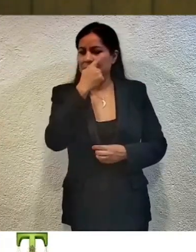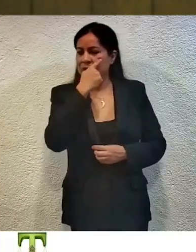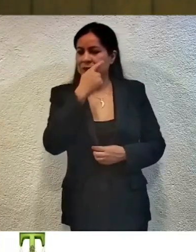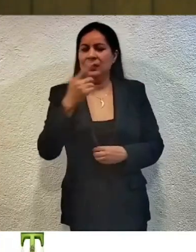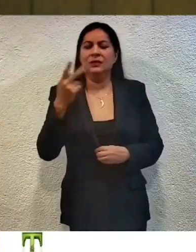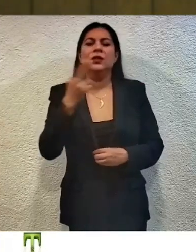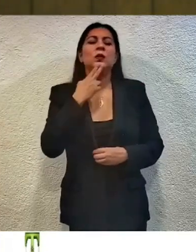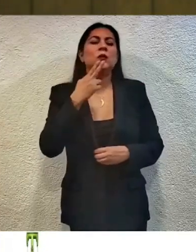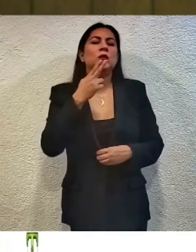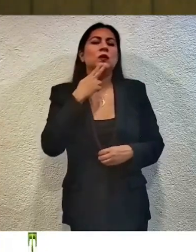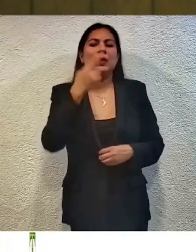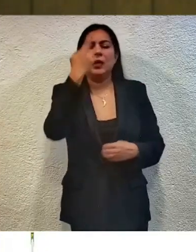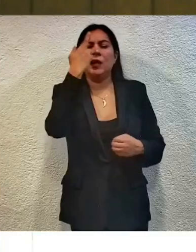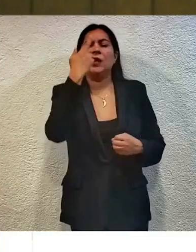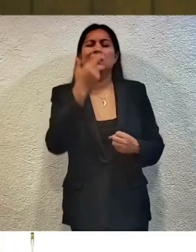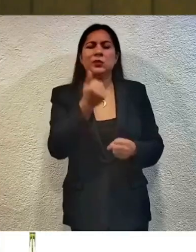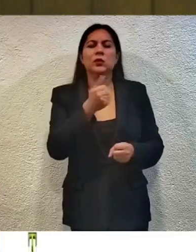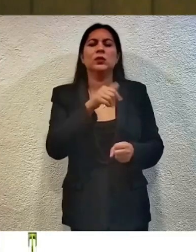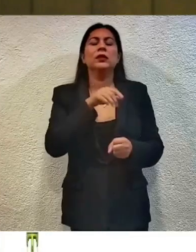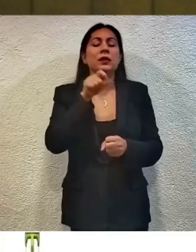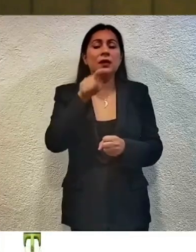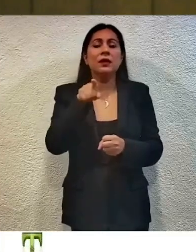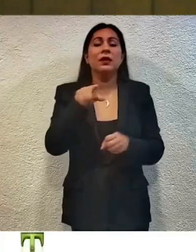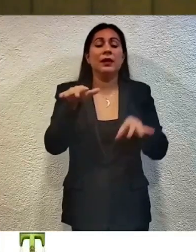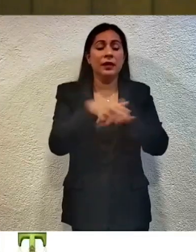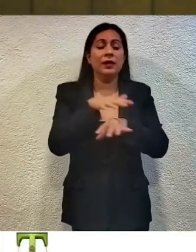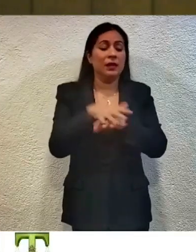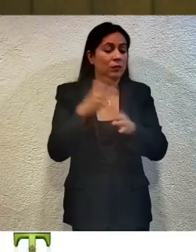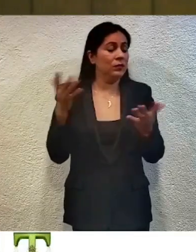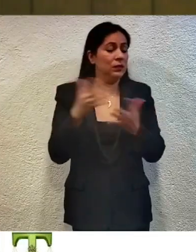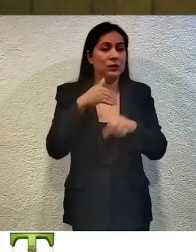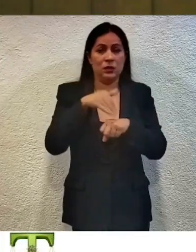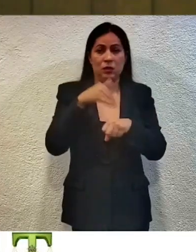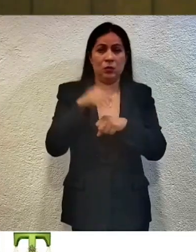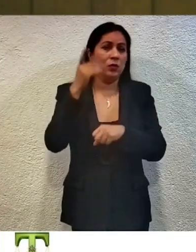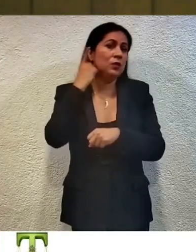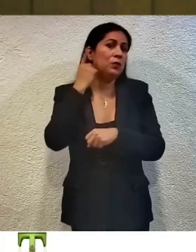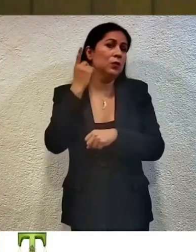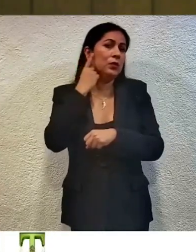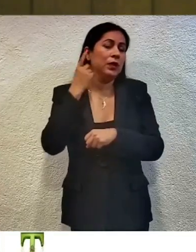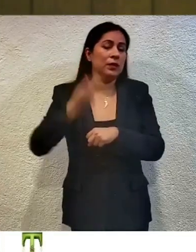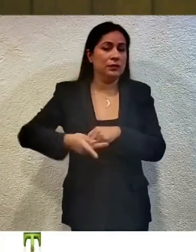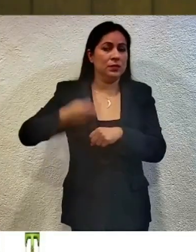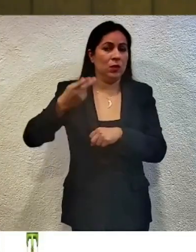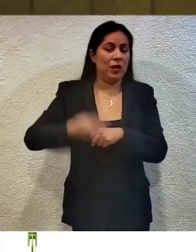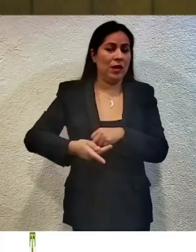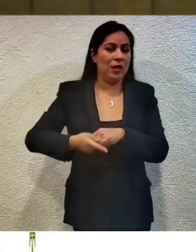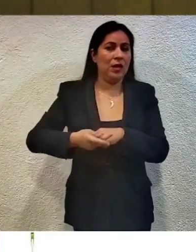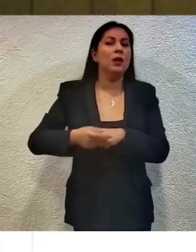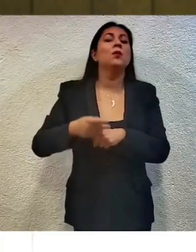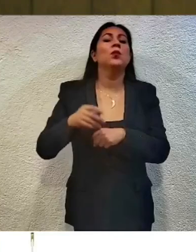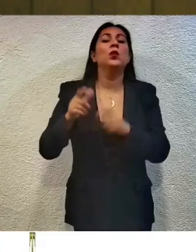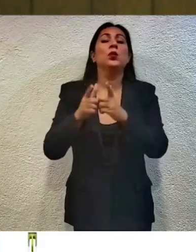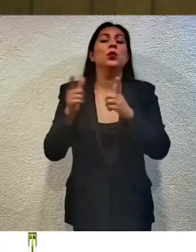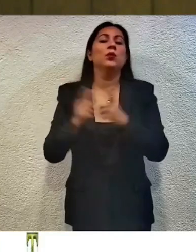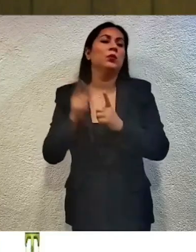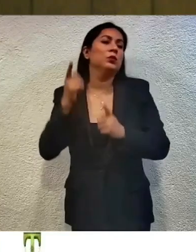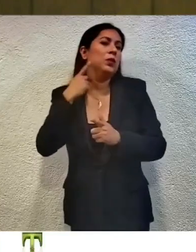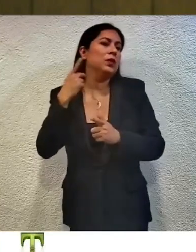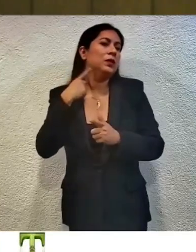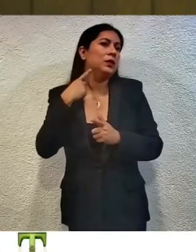será utilizada en razón de que efectuada la modificación del número de diputaciones locales por partidos